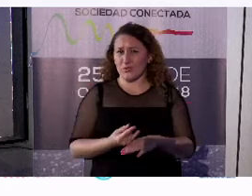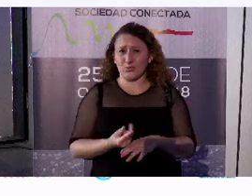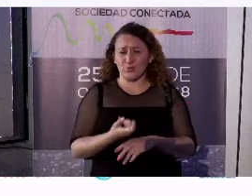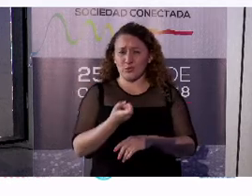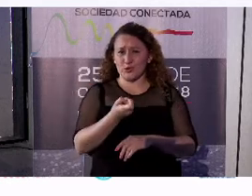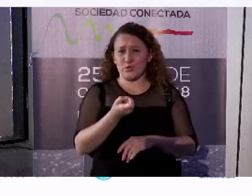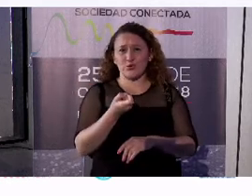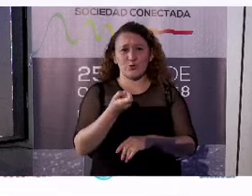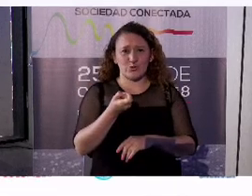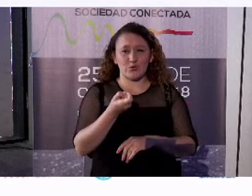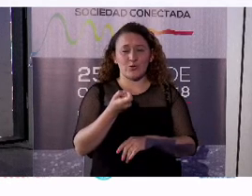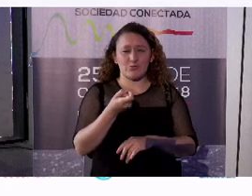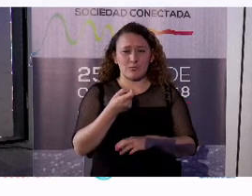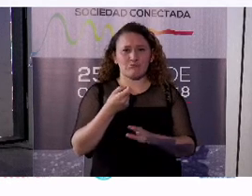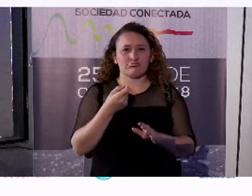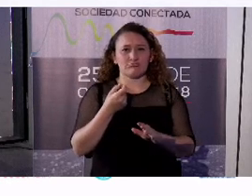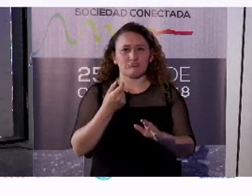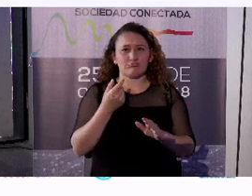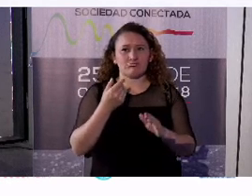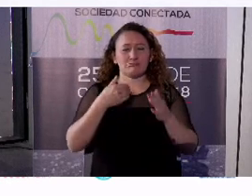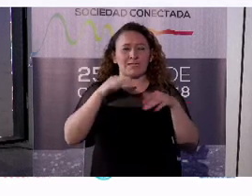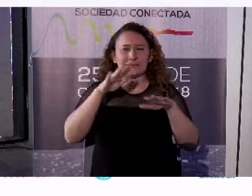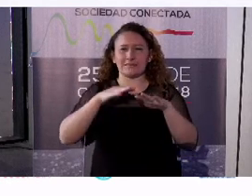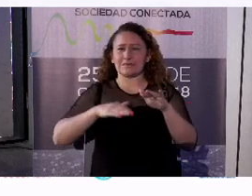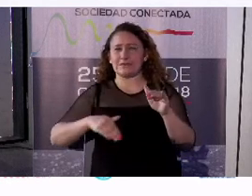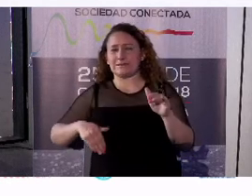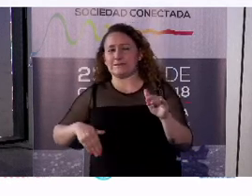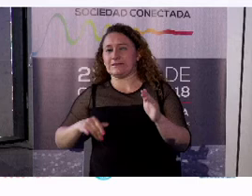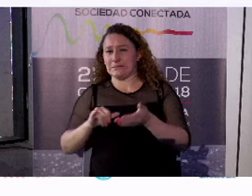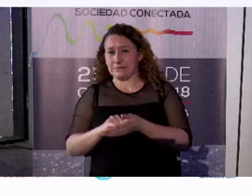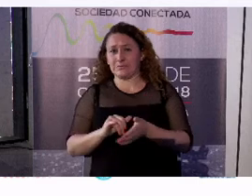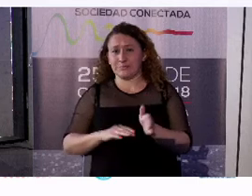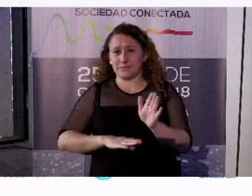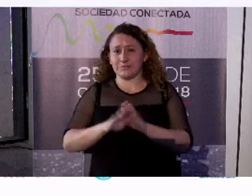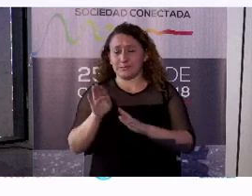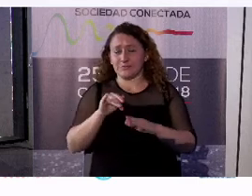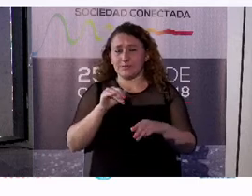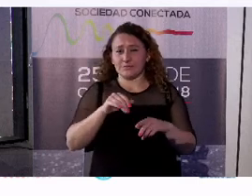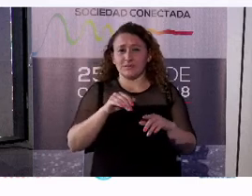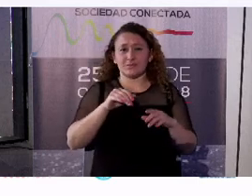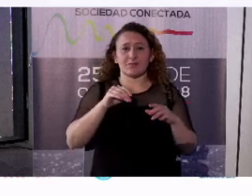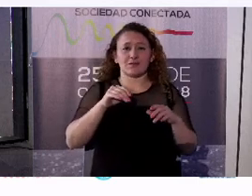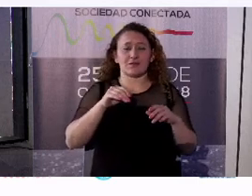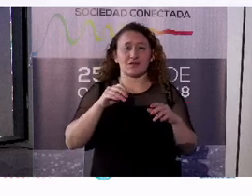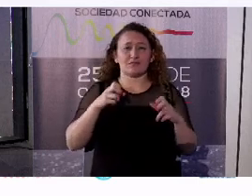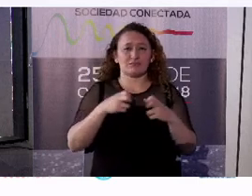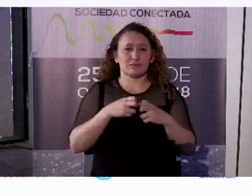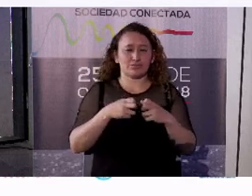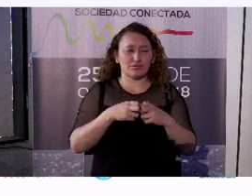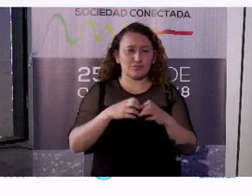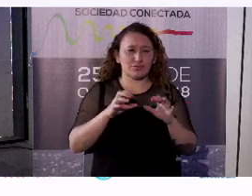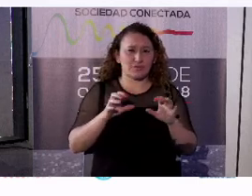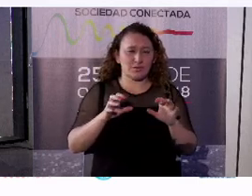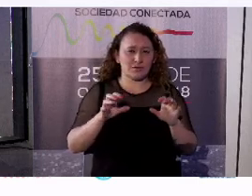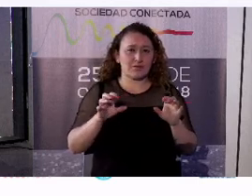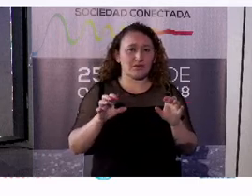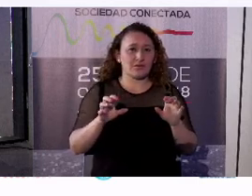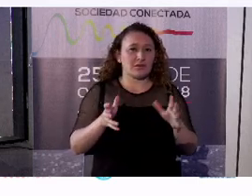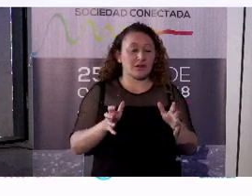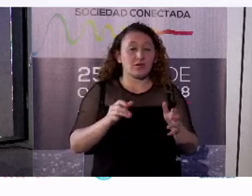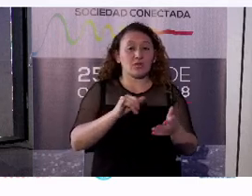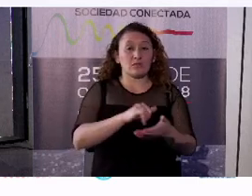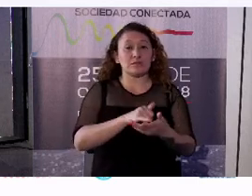somos probablemente la región más rezagada en lo que es el desarrollo del espectro radioeléctrico para 4G el promedio